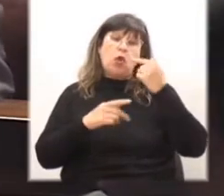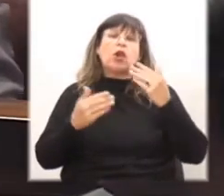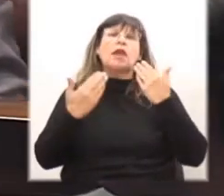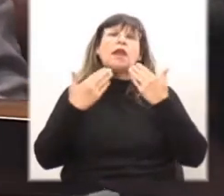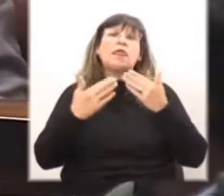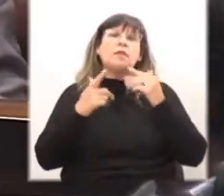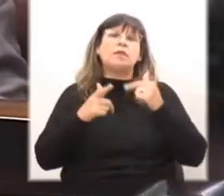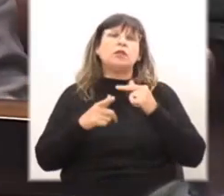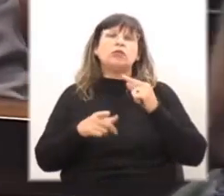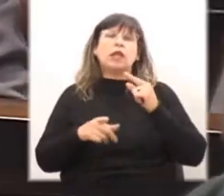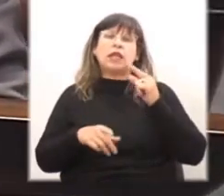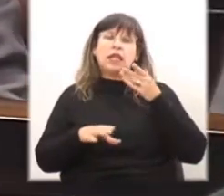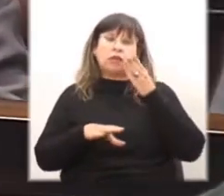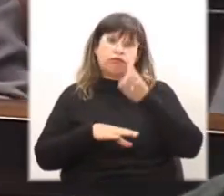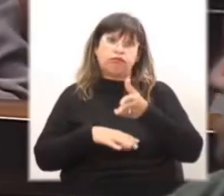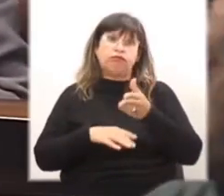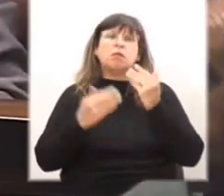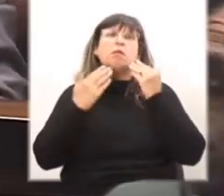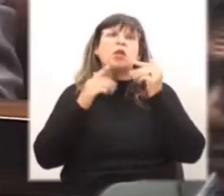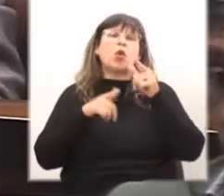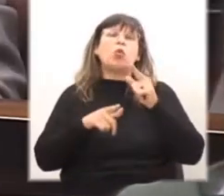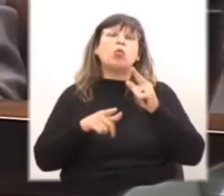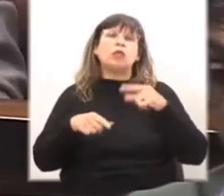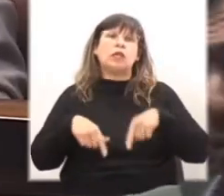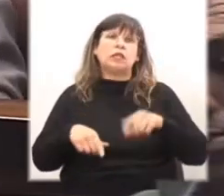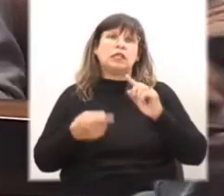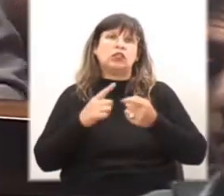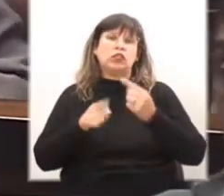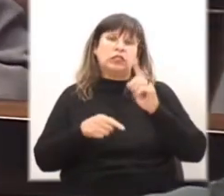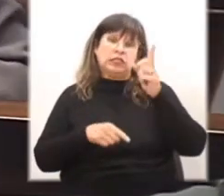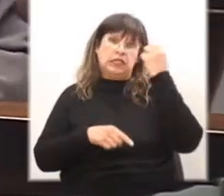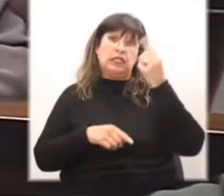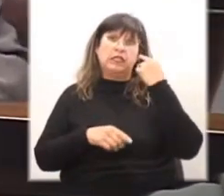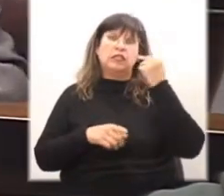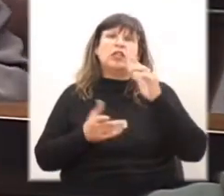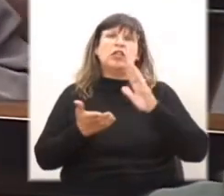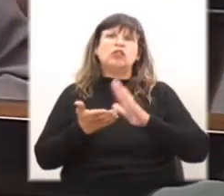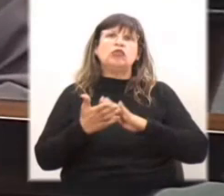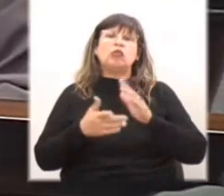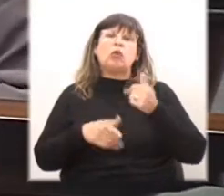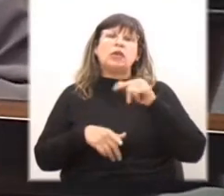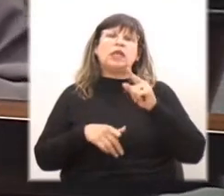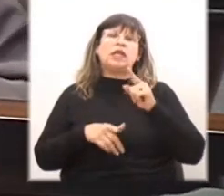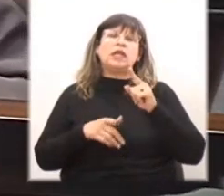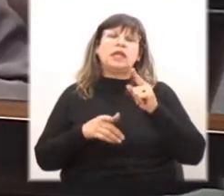a Cancillería, tiene relación a los aspectos de gestión en general.